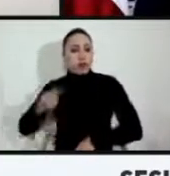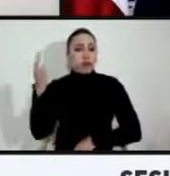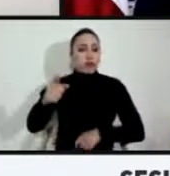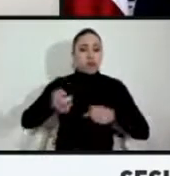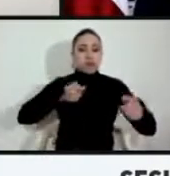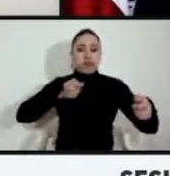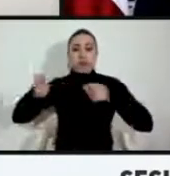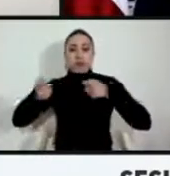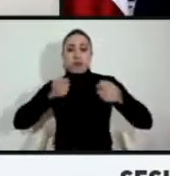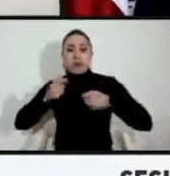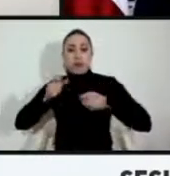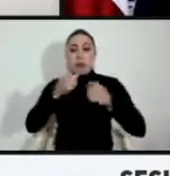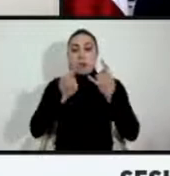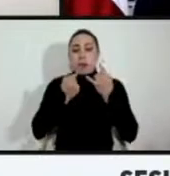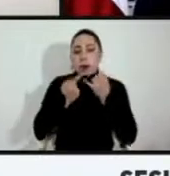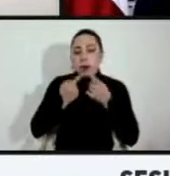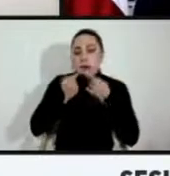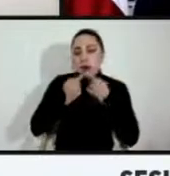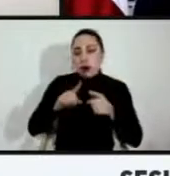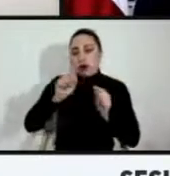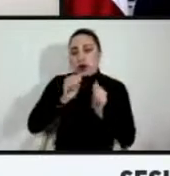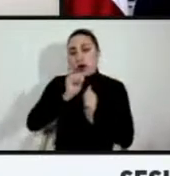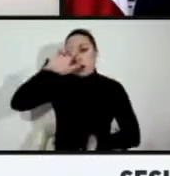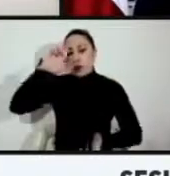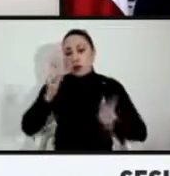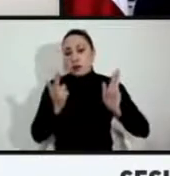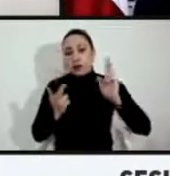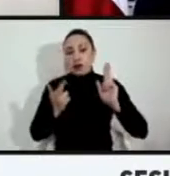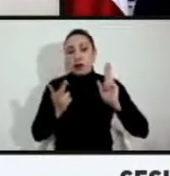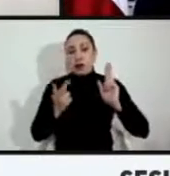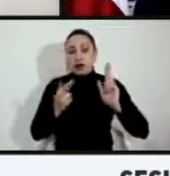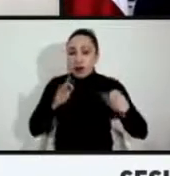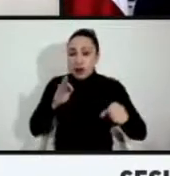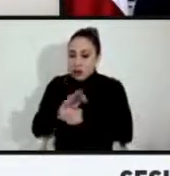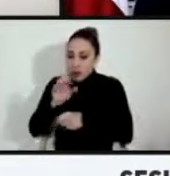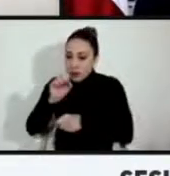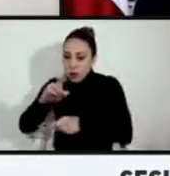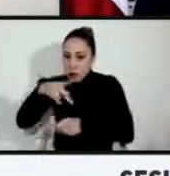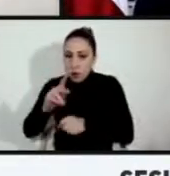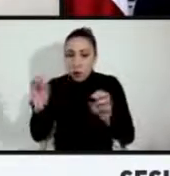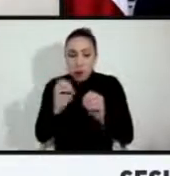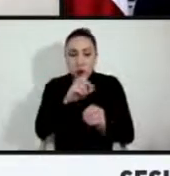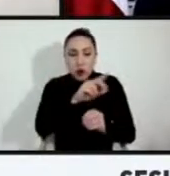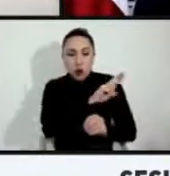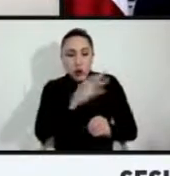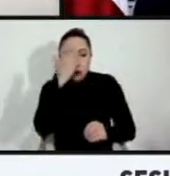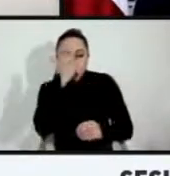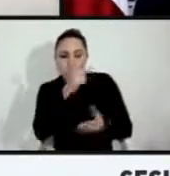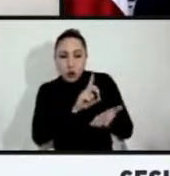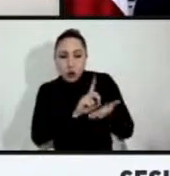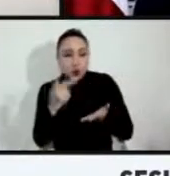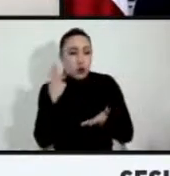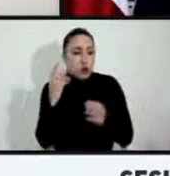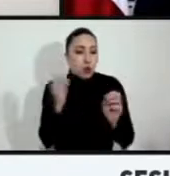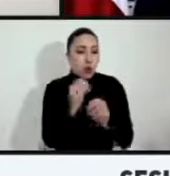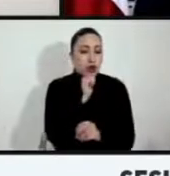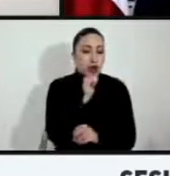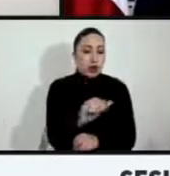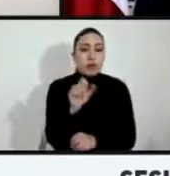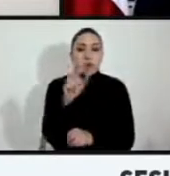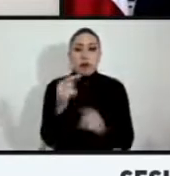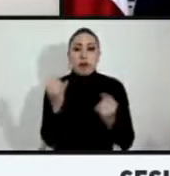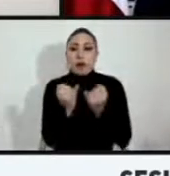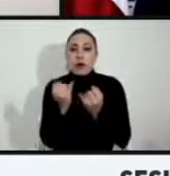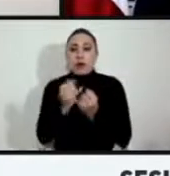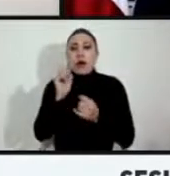revolución, no se les reconocieron sus derechos políticos. Asimismo, del movimiento sufragista feminista en